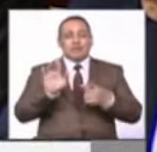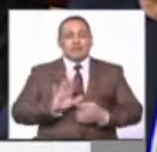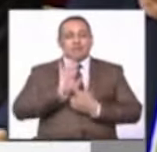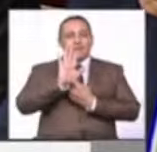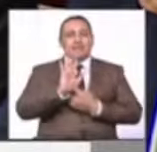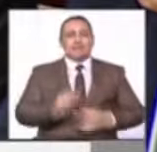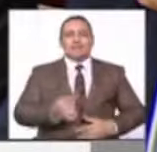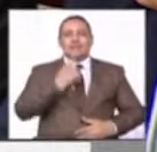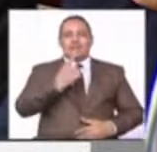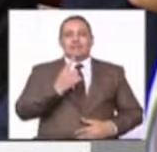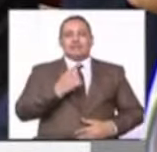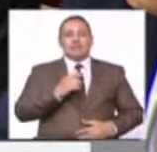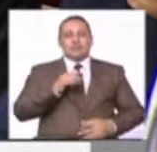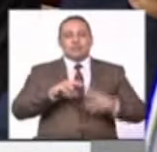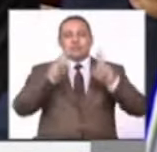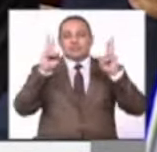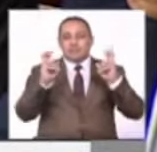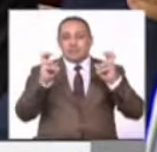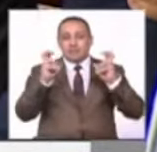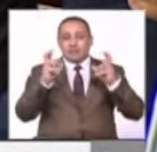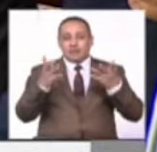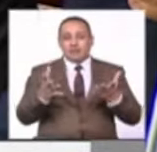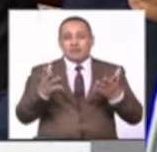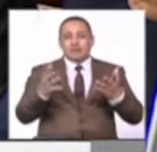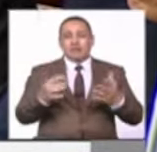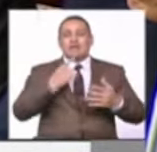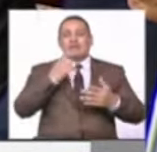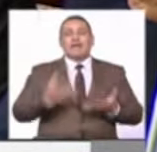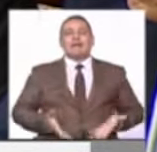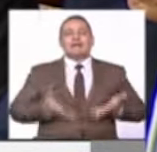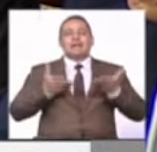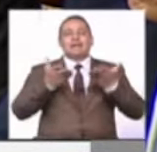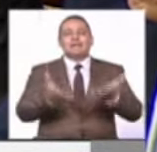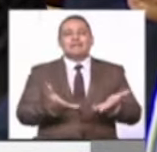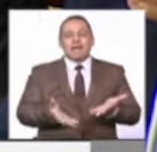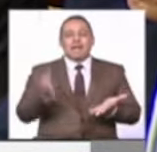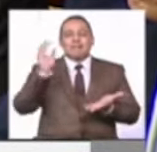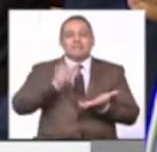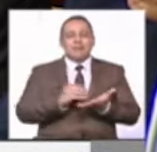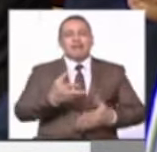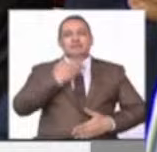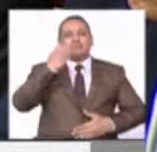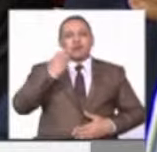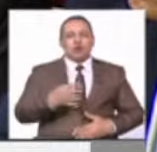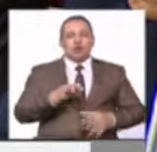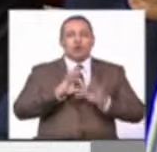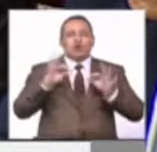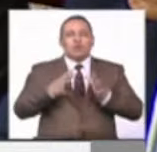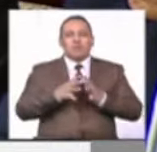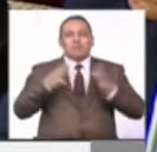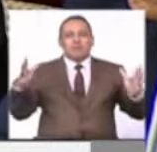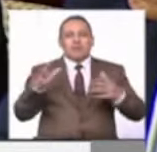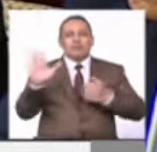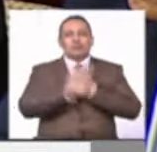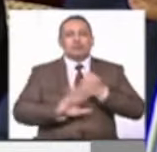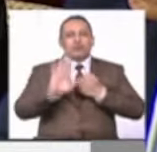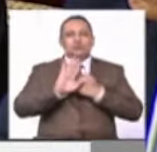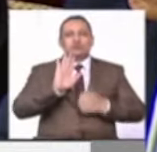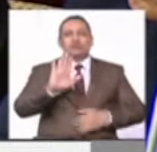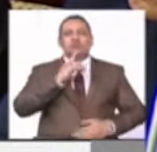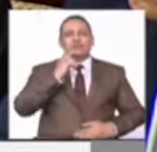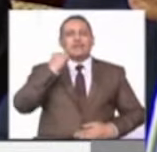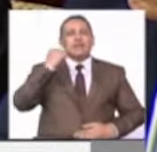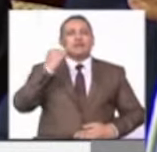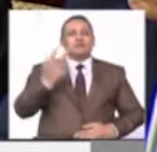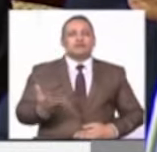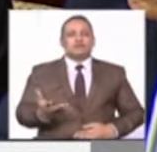es paso a citar la que otorga mayor mejor o más amplia protección de los